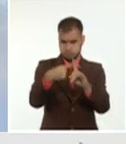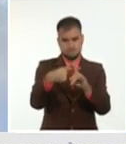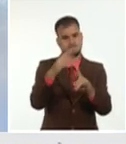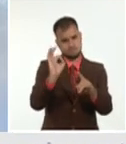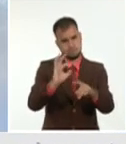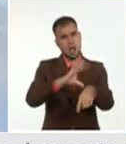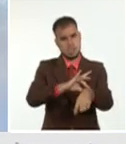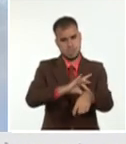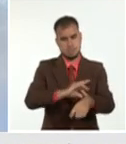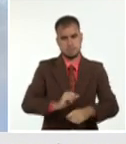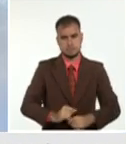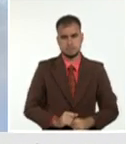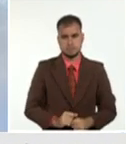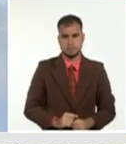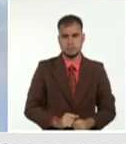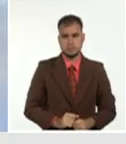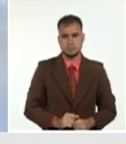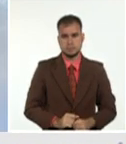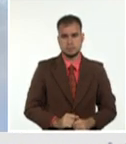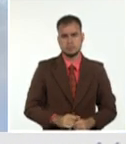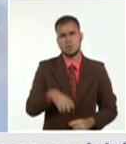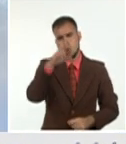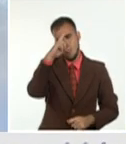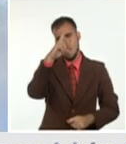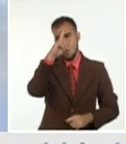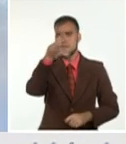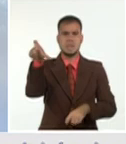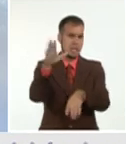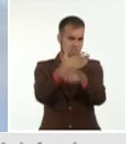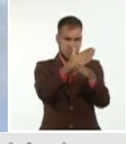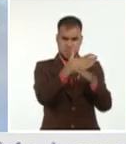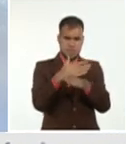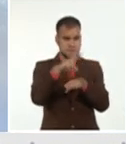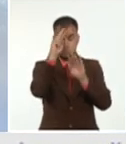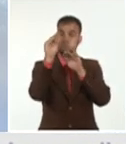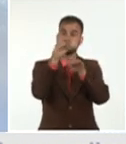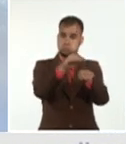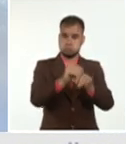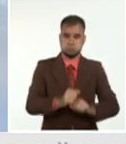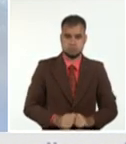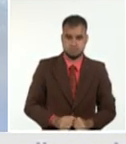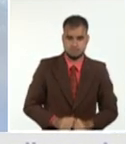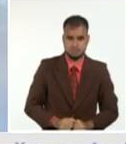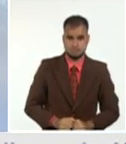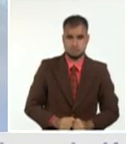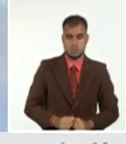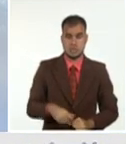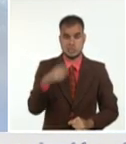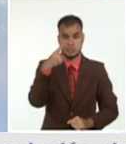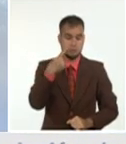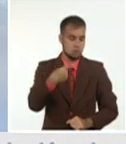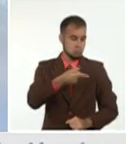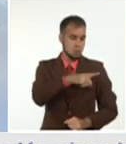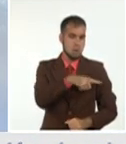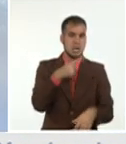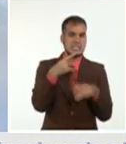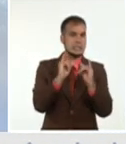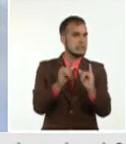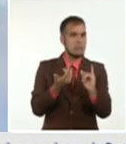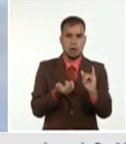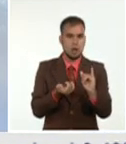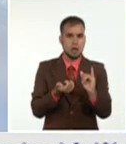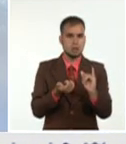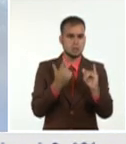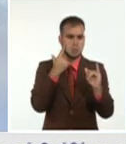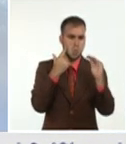que se encuentran en nuestros hospitales. Estamos hablando de 183 más incluso que los que informamos en el día de